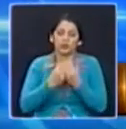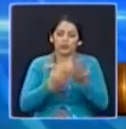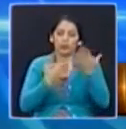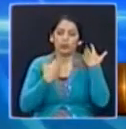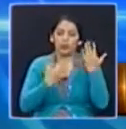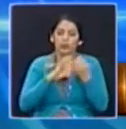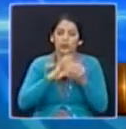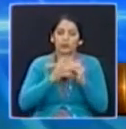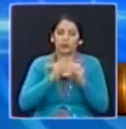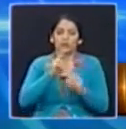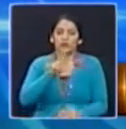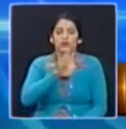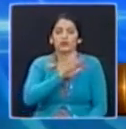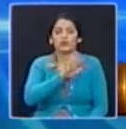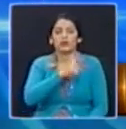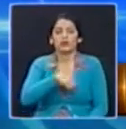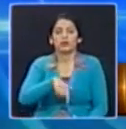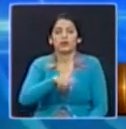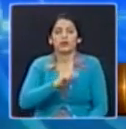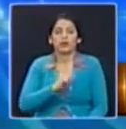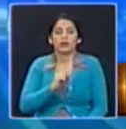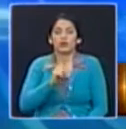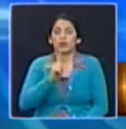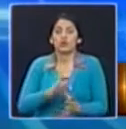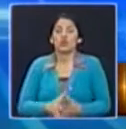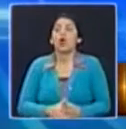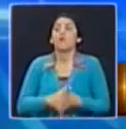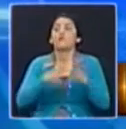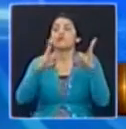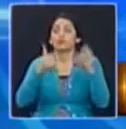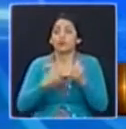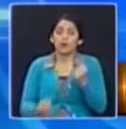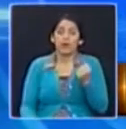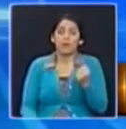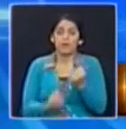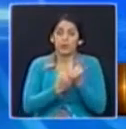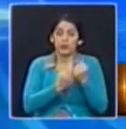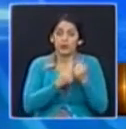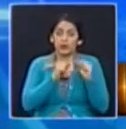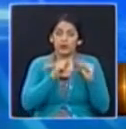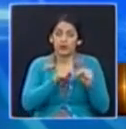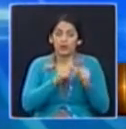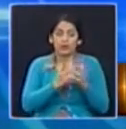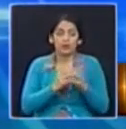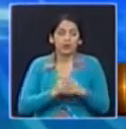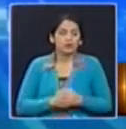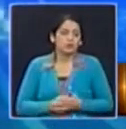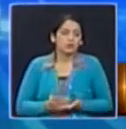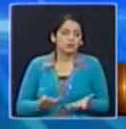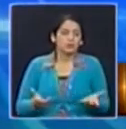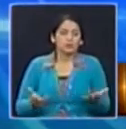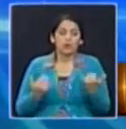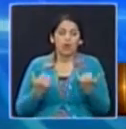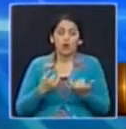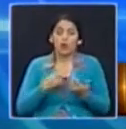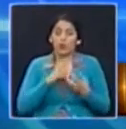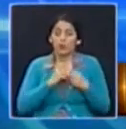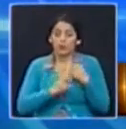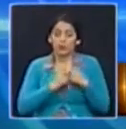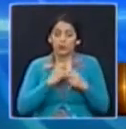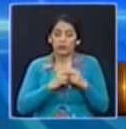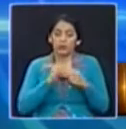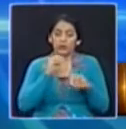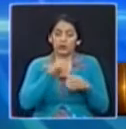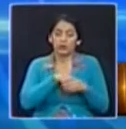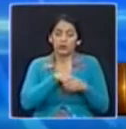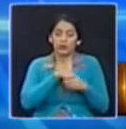la organización política de mayoría en esta comisión, tiene en este momento un conflicto